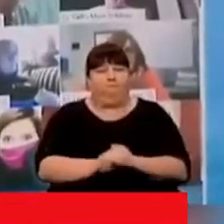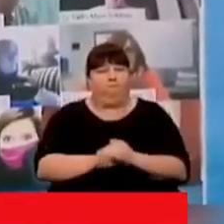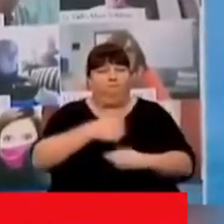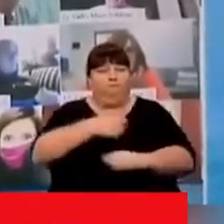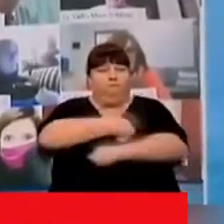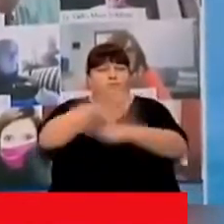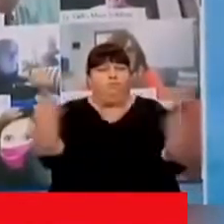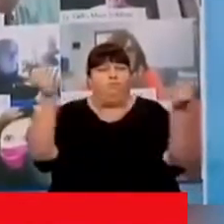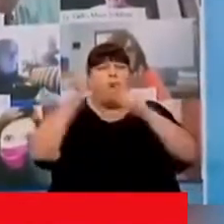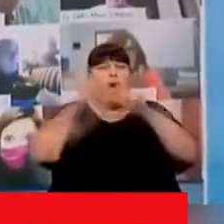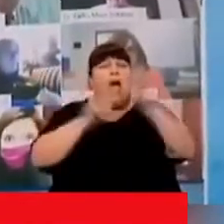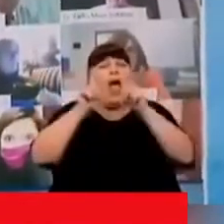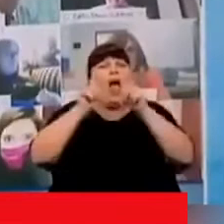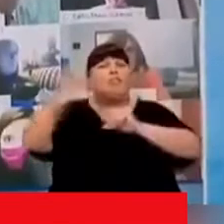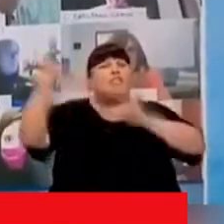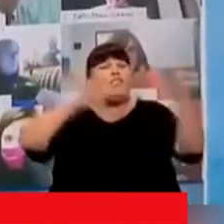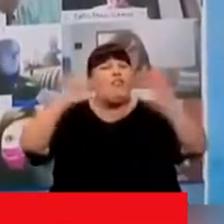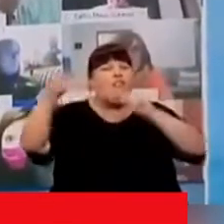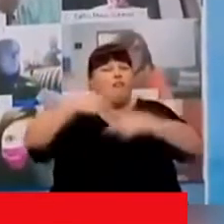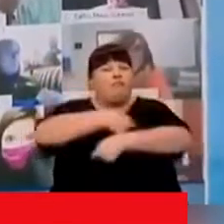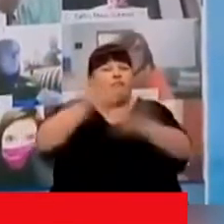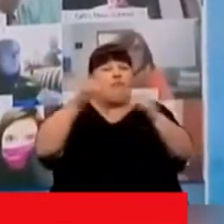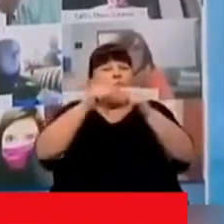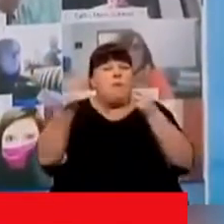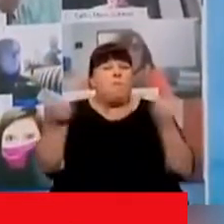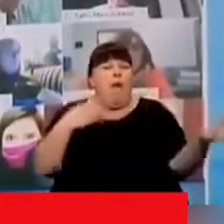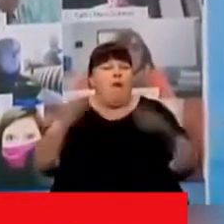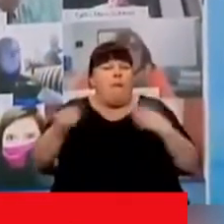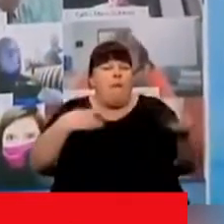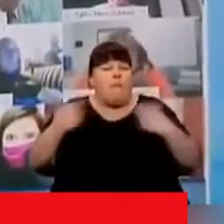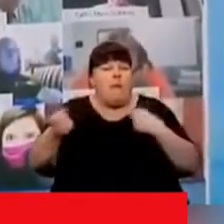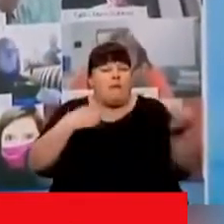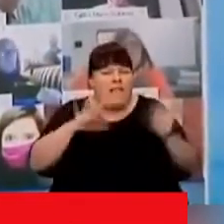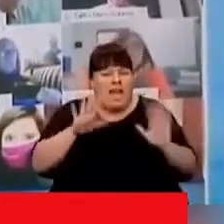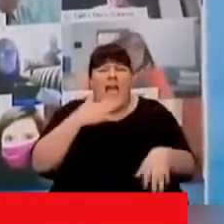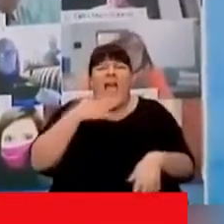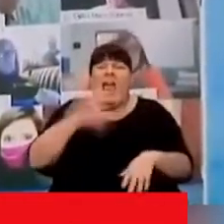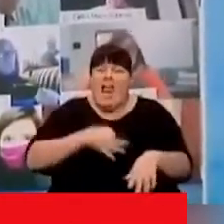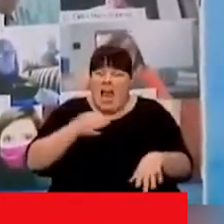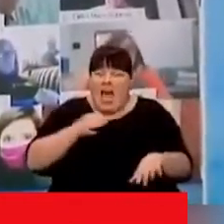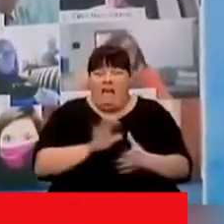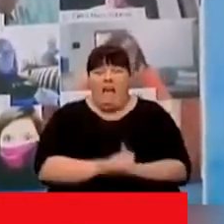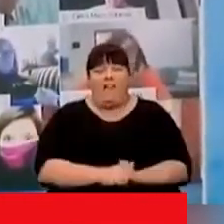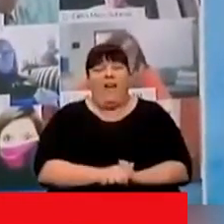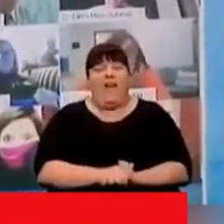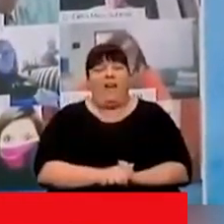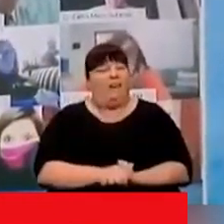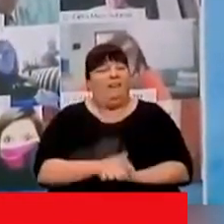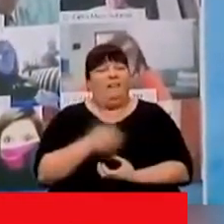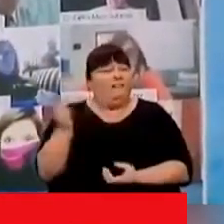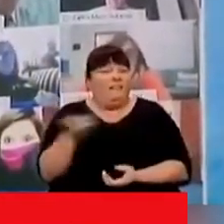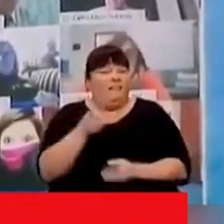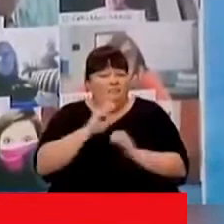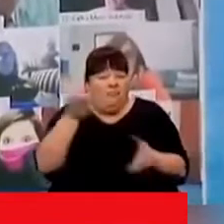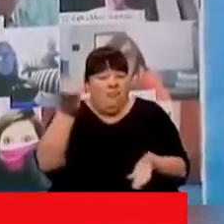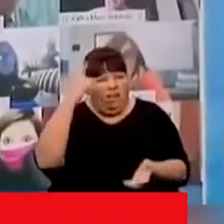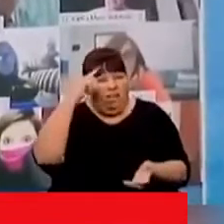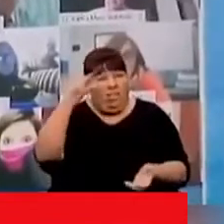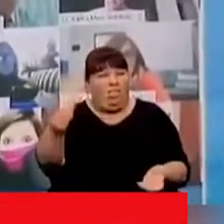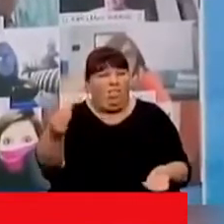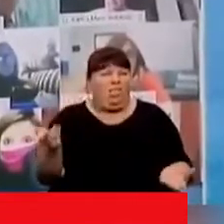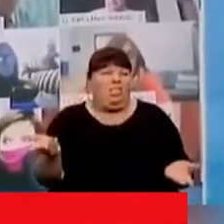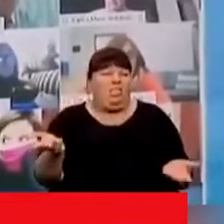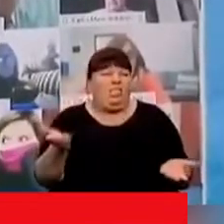los repartieron algunos de los meses fueron del recinto y están mandando mensajes la verdad quiere nivel bajo